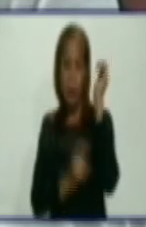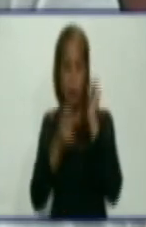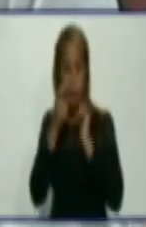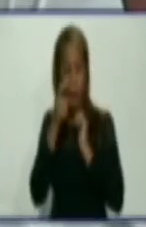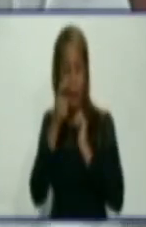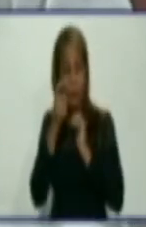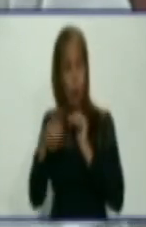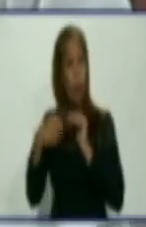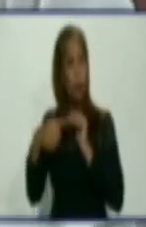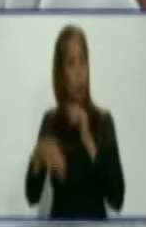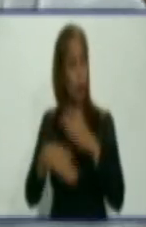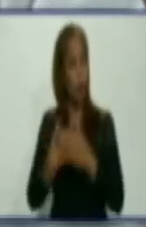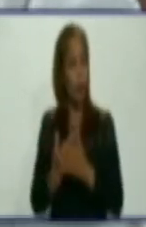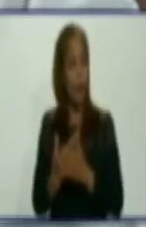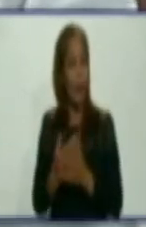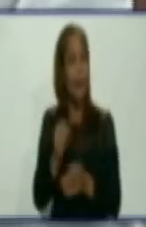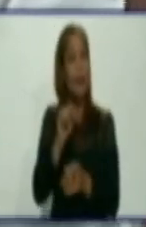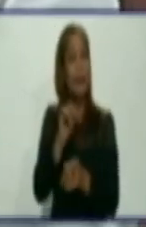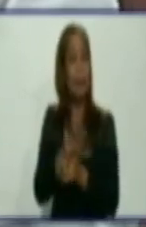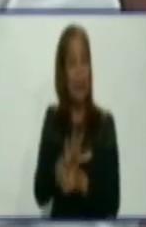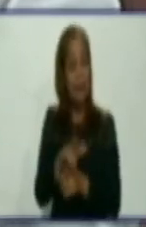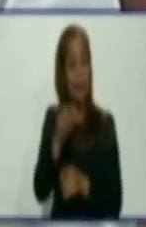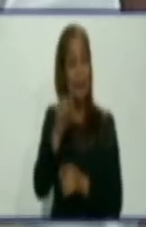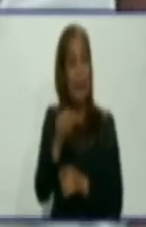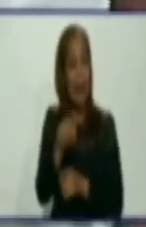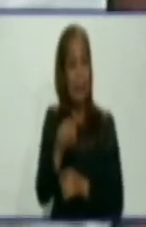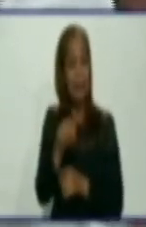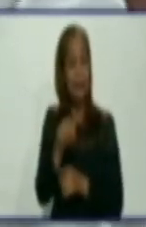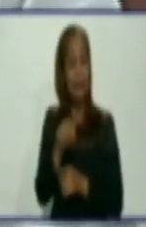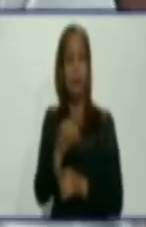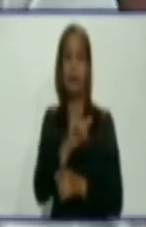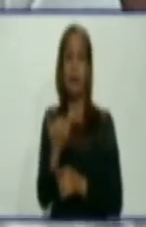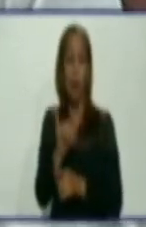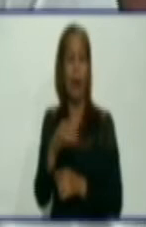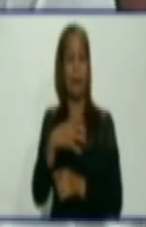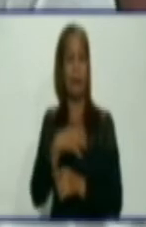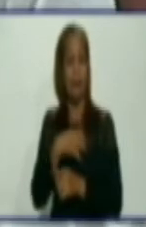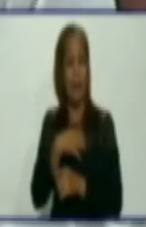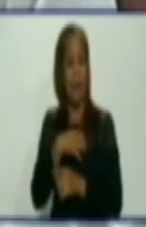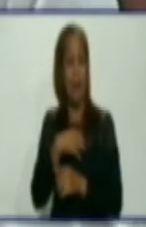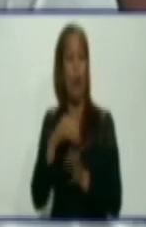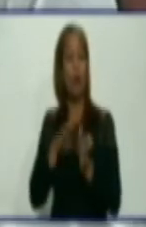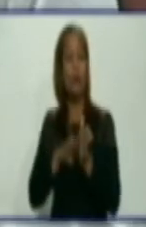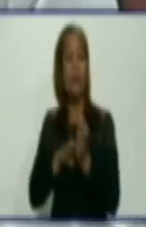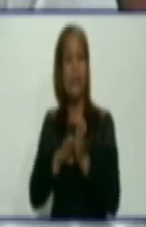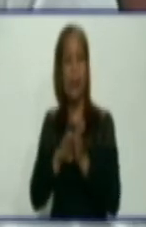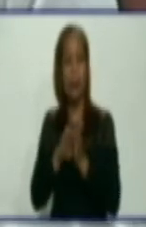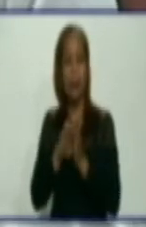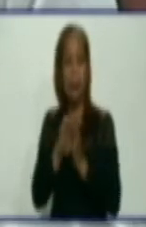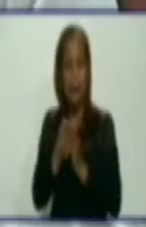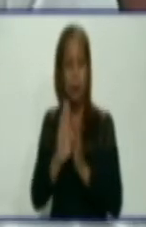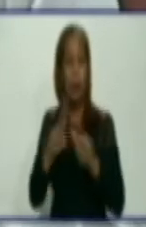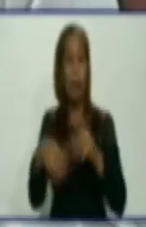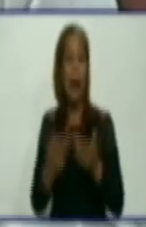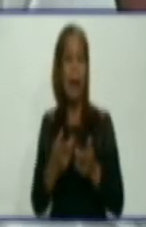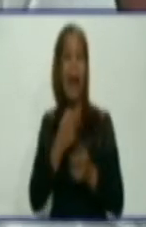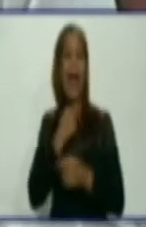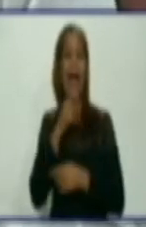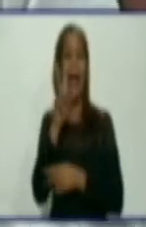clínica. Y a partir de ahí, tiene un seguimiento por todo un grupo de especialistas para ir evaluando